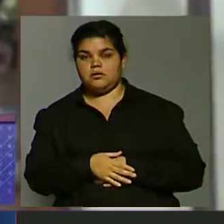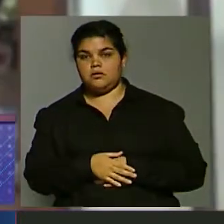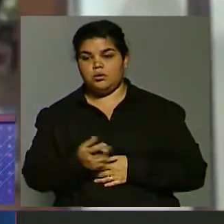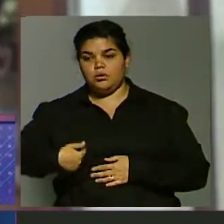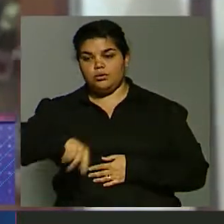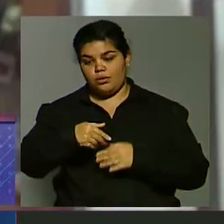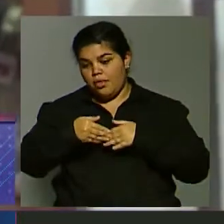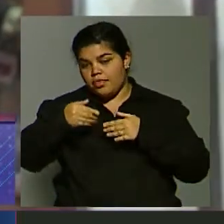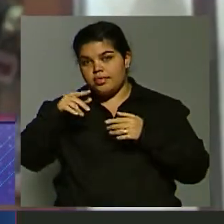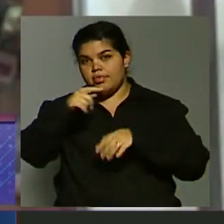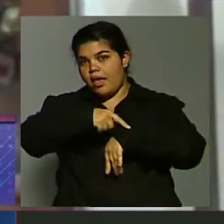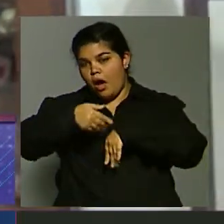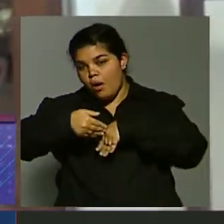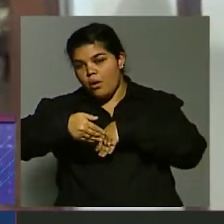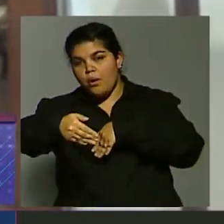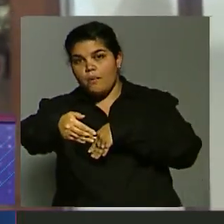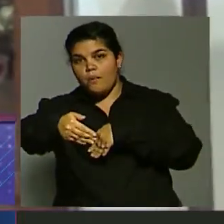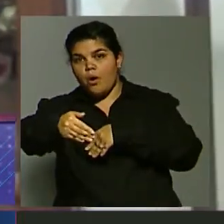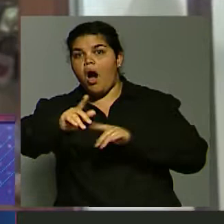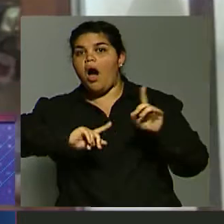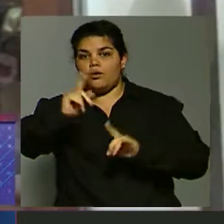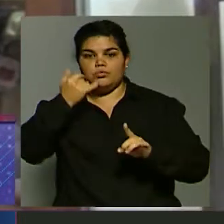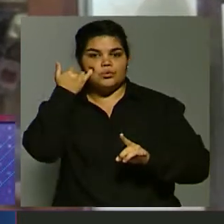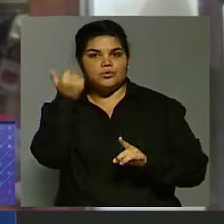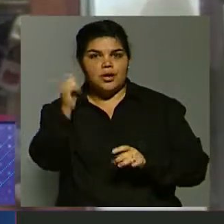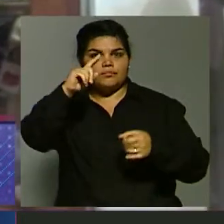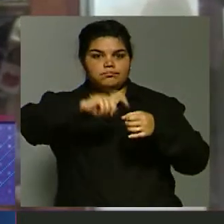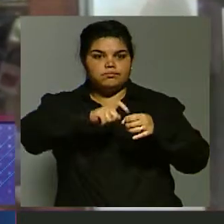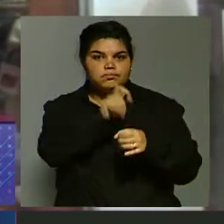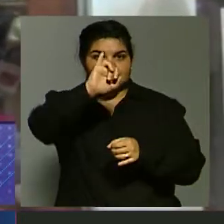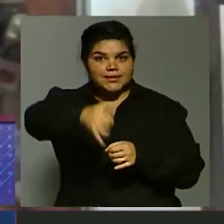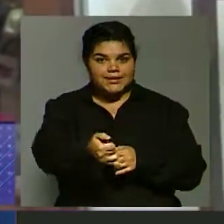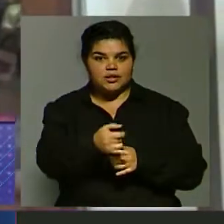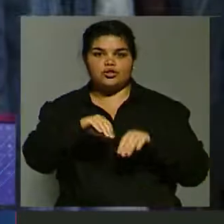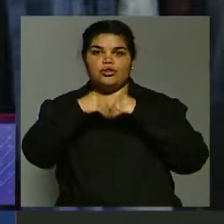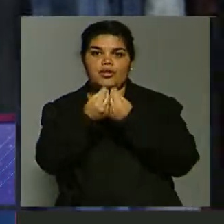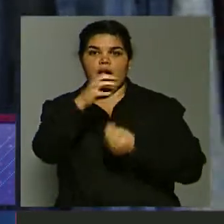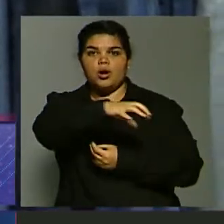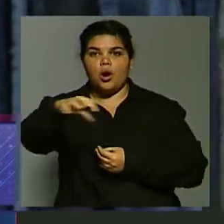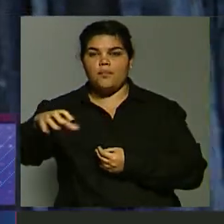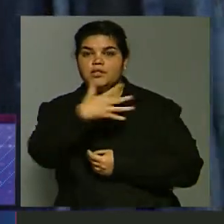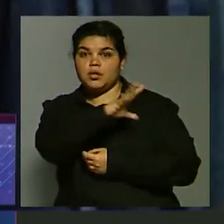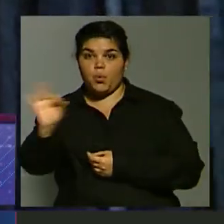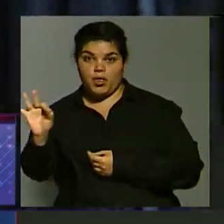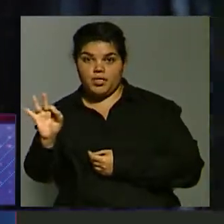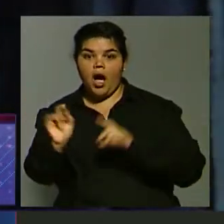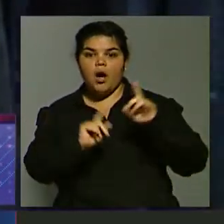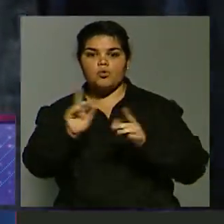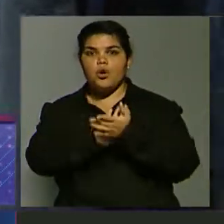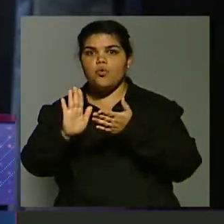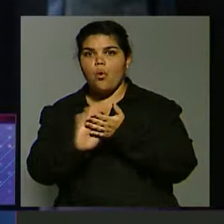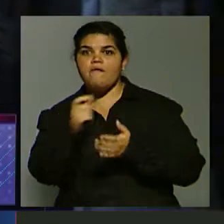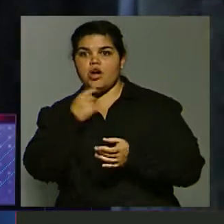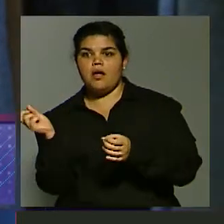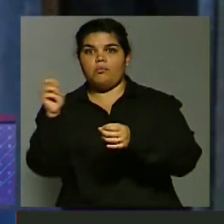tiempo que nos queda a los sectores que están ya participando, que son más de 50 comercios, con aquellos que quieren sumarse a esta